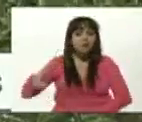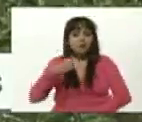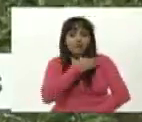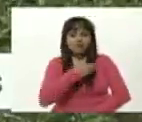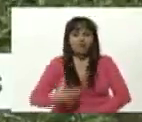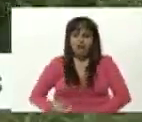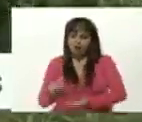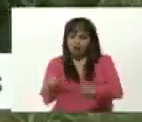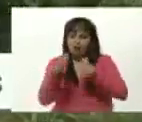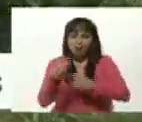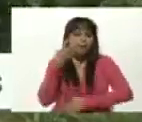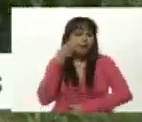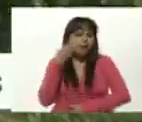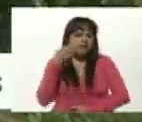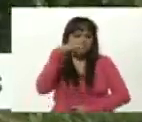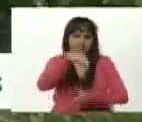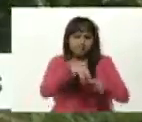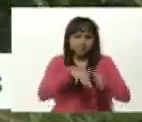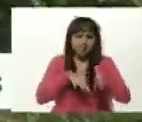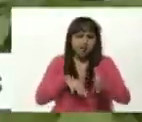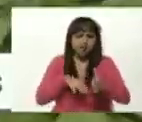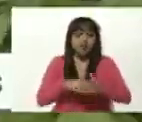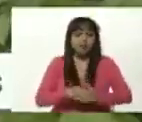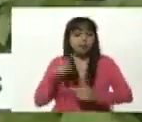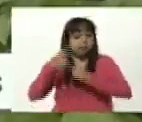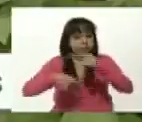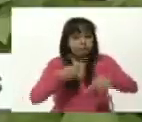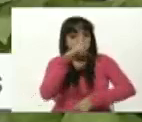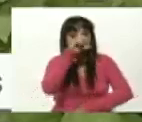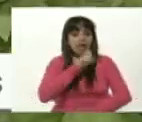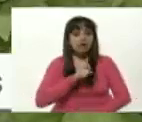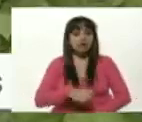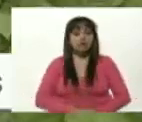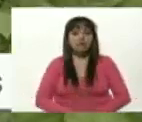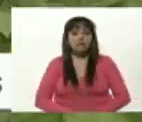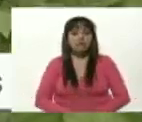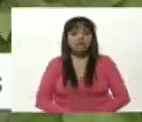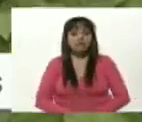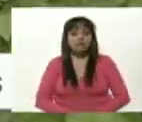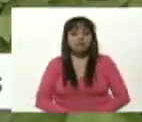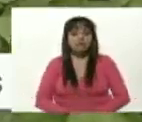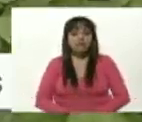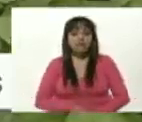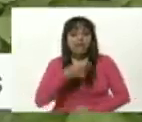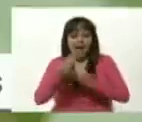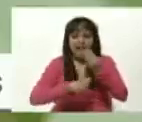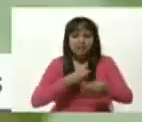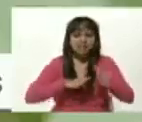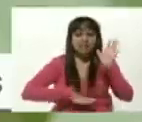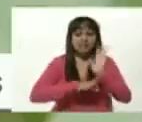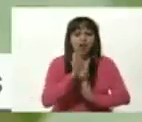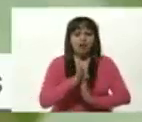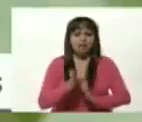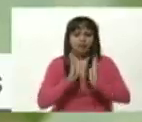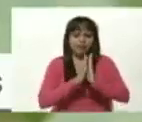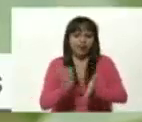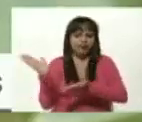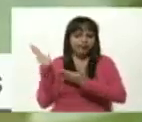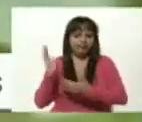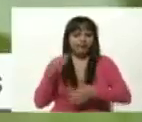ha sido la experiencia productiva a lo largo de los años que vienen desarrollando. Adelante, compañero